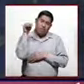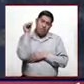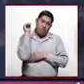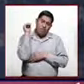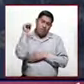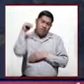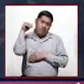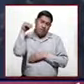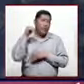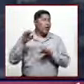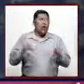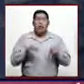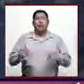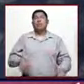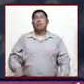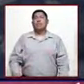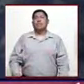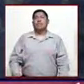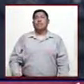modelitos.